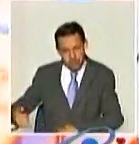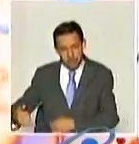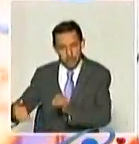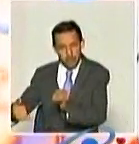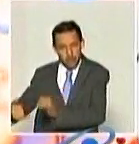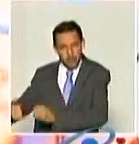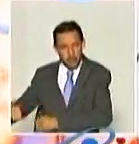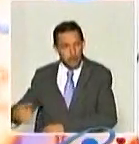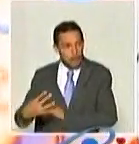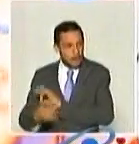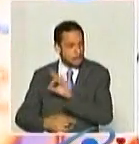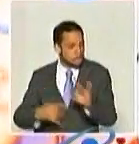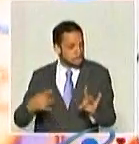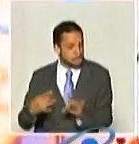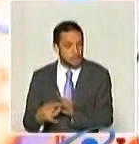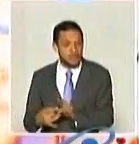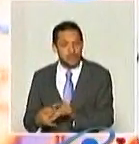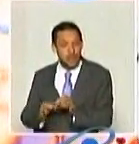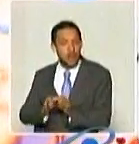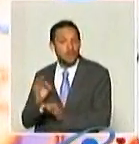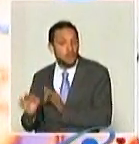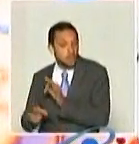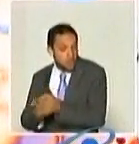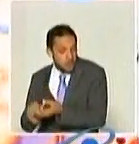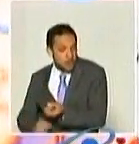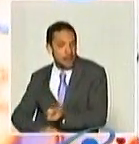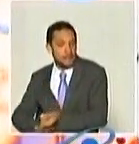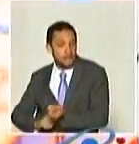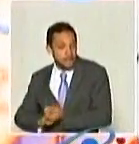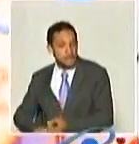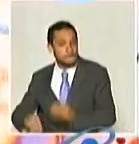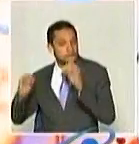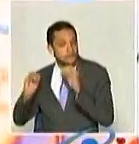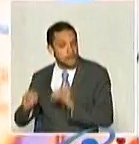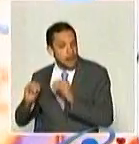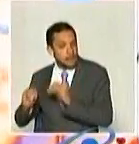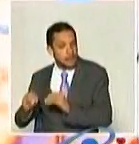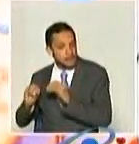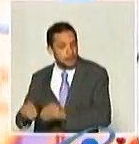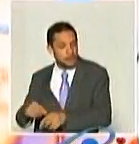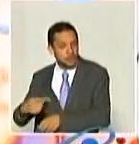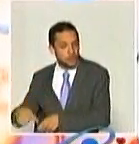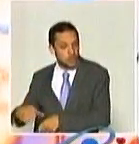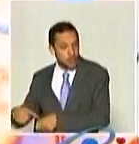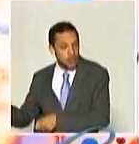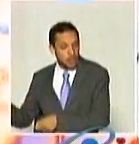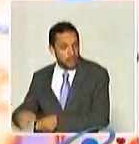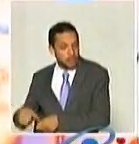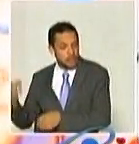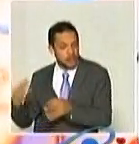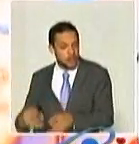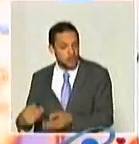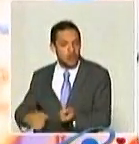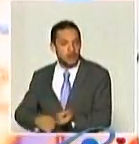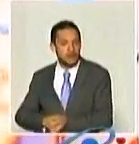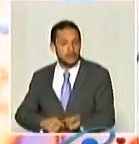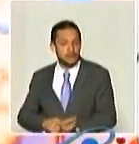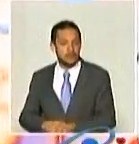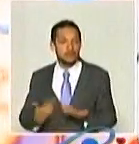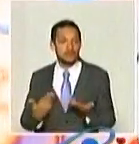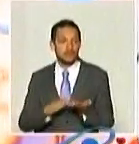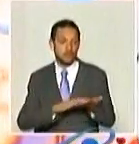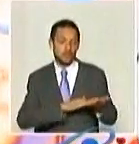está completamente bien de salud a través de insuflaciones rectales de ozono. Son indoloras y tienen un